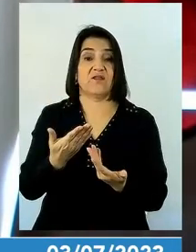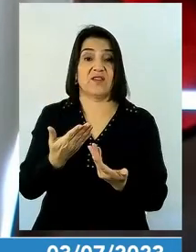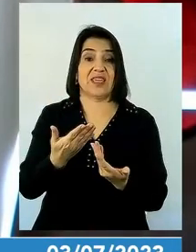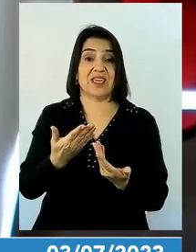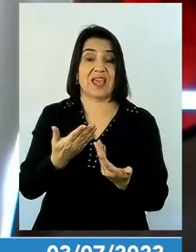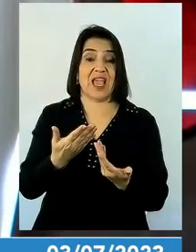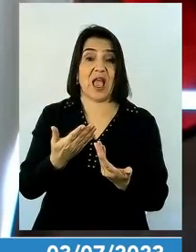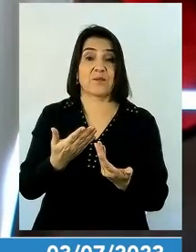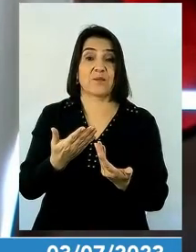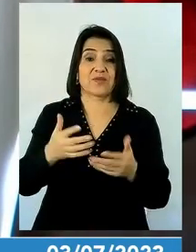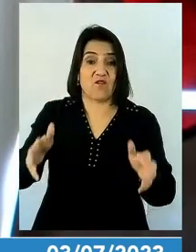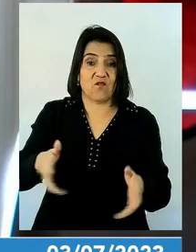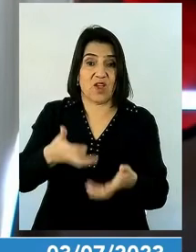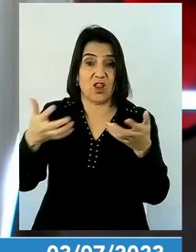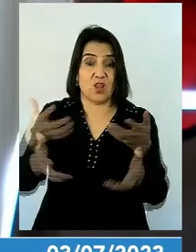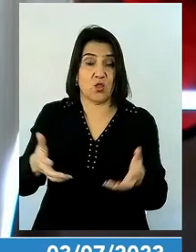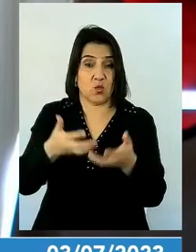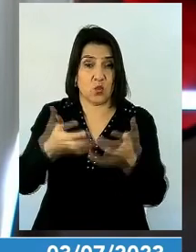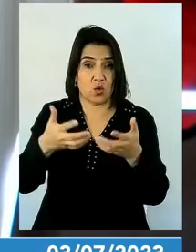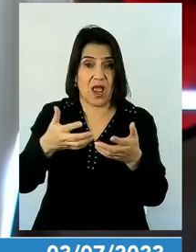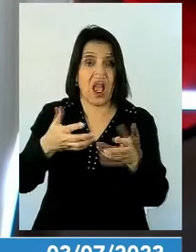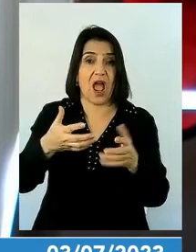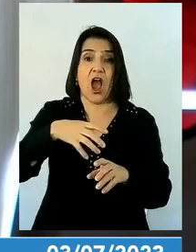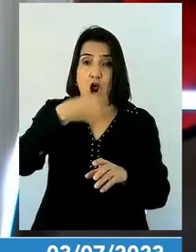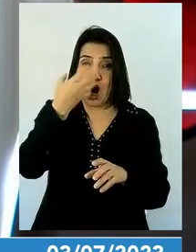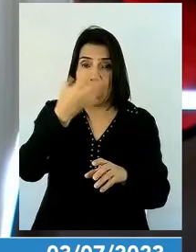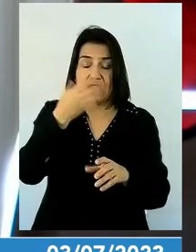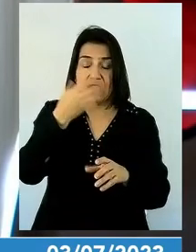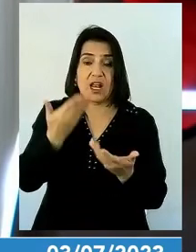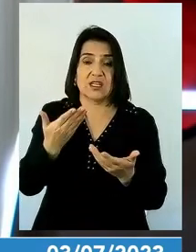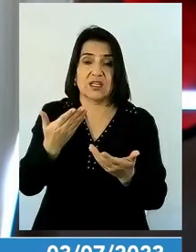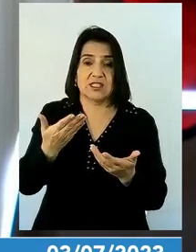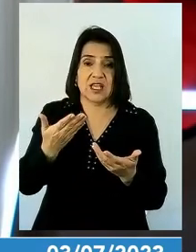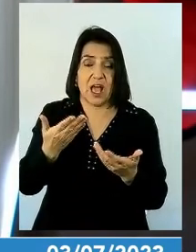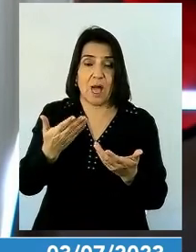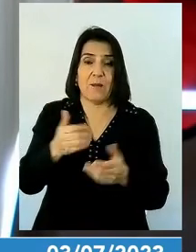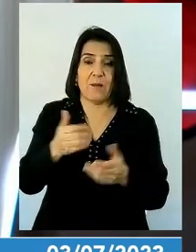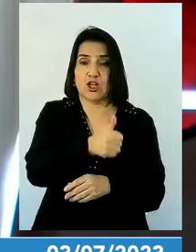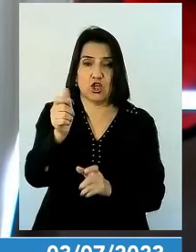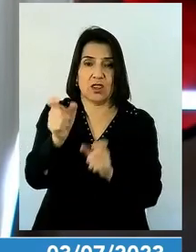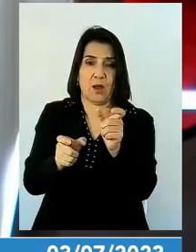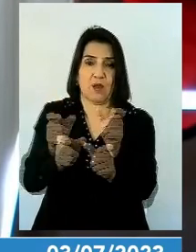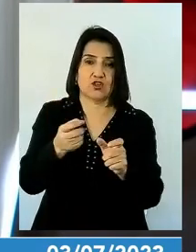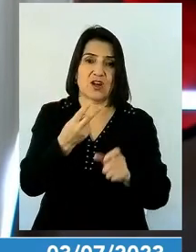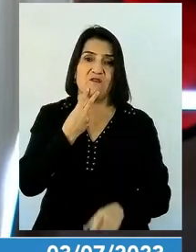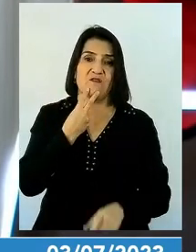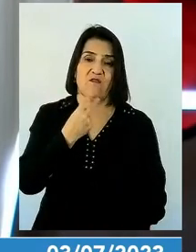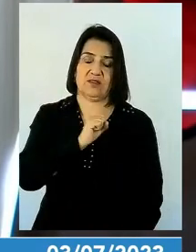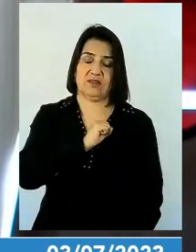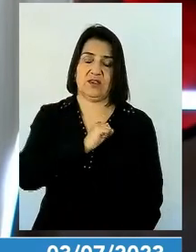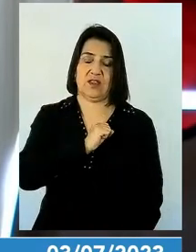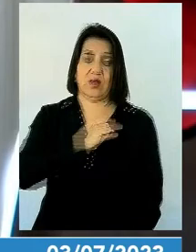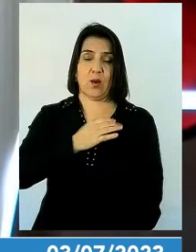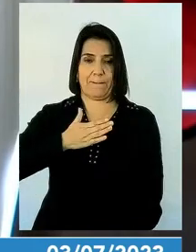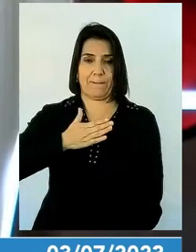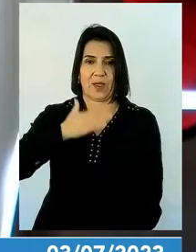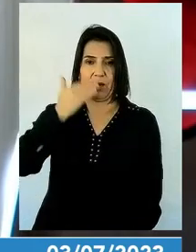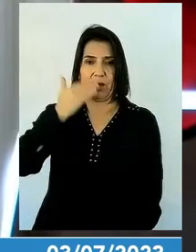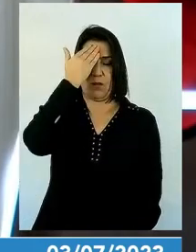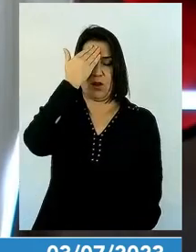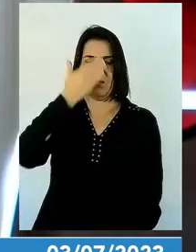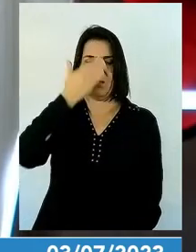hortalizas para la comunidad de Santiago. Entonces, esa es mi preocupación, ese es mi mayor